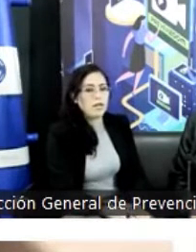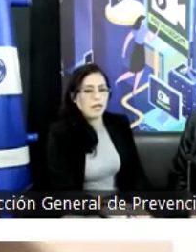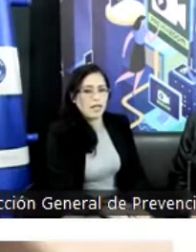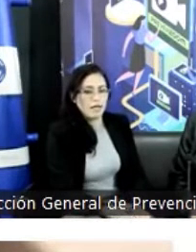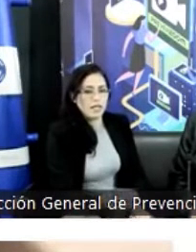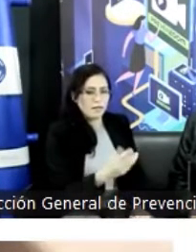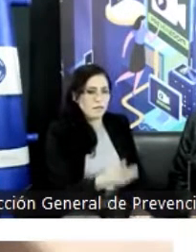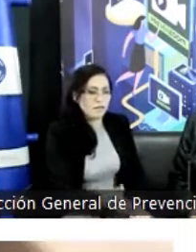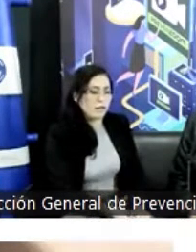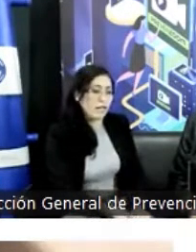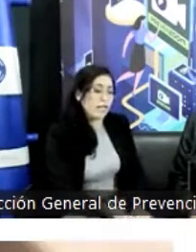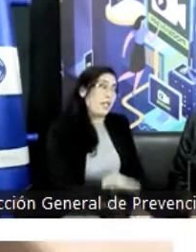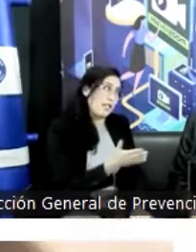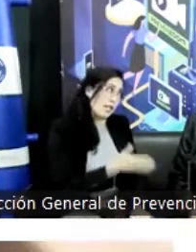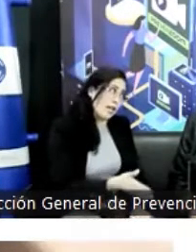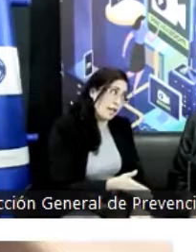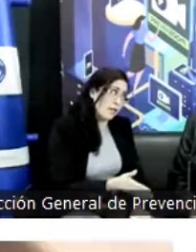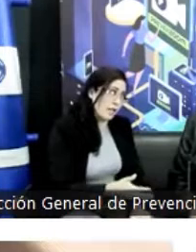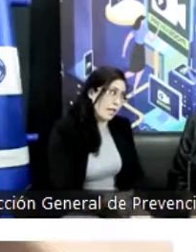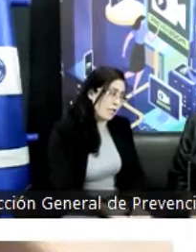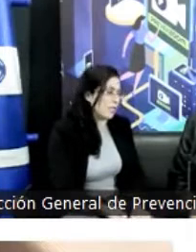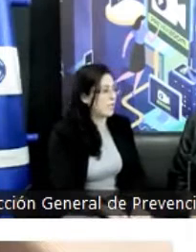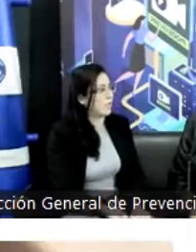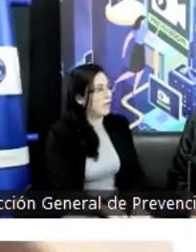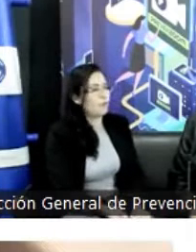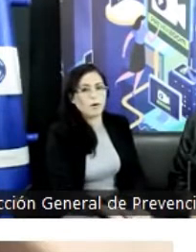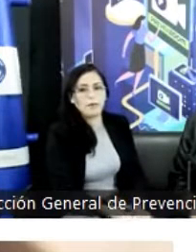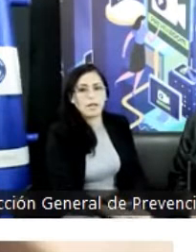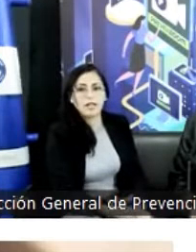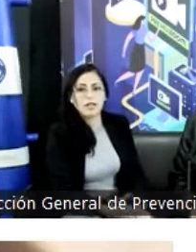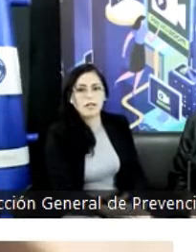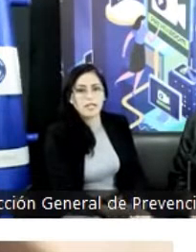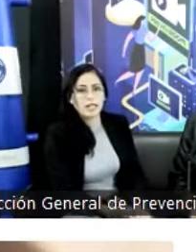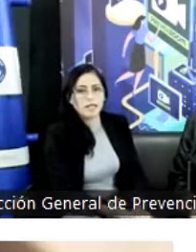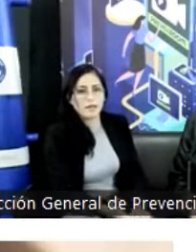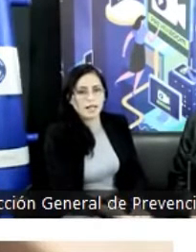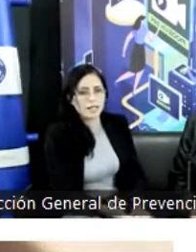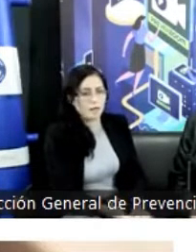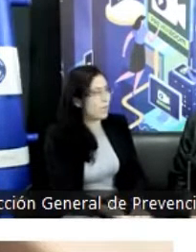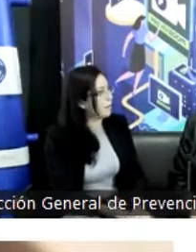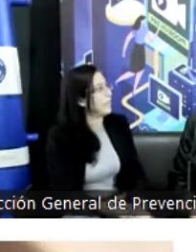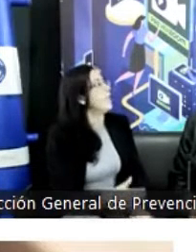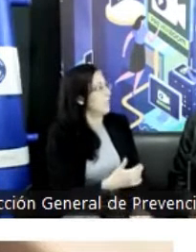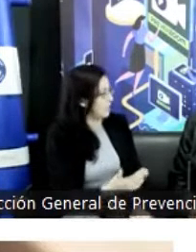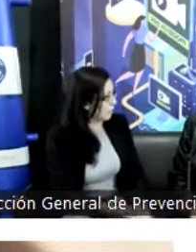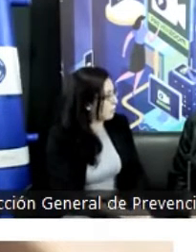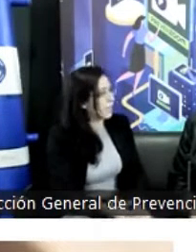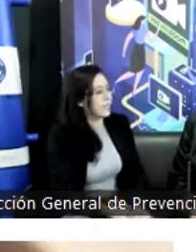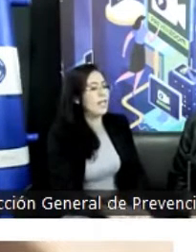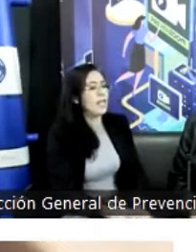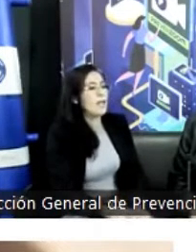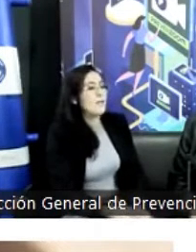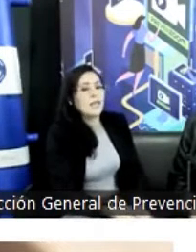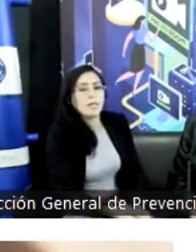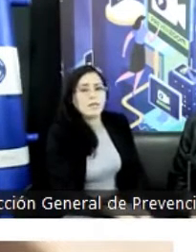tratamiento más específico en adicciones si es que fuera el caso, y si no, promover lo que son los estilos de vida saludable, la salud